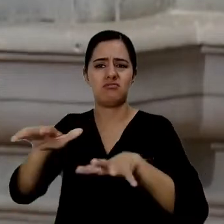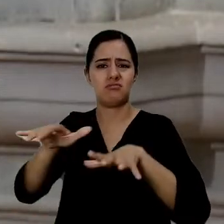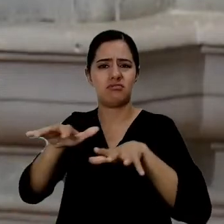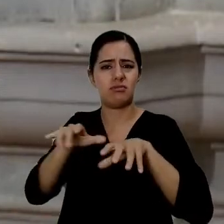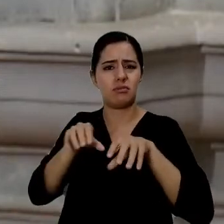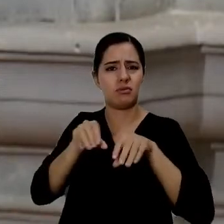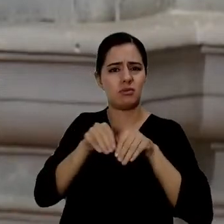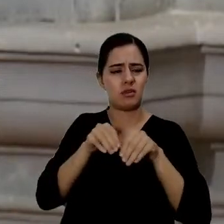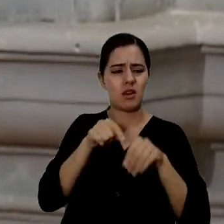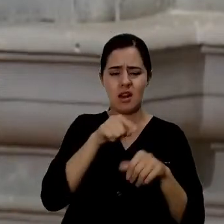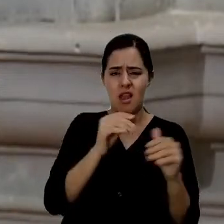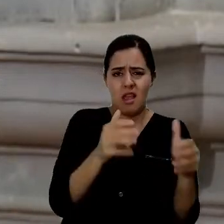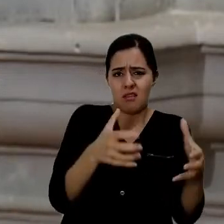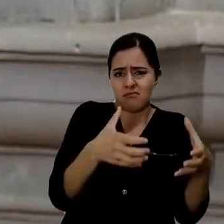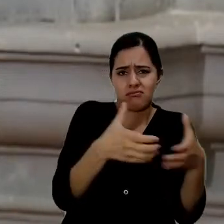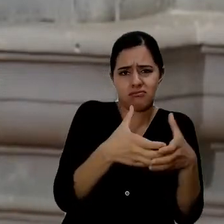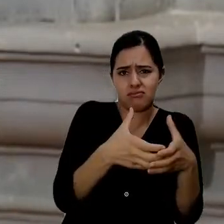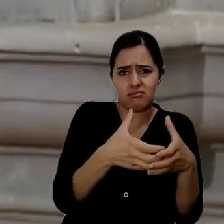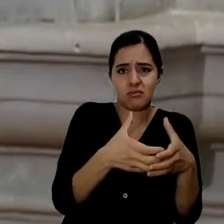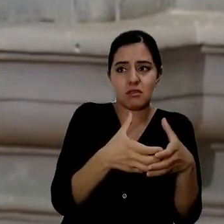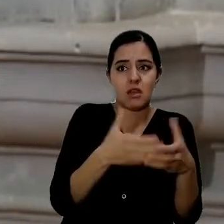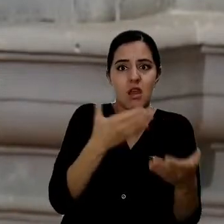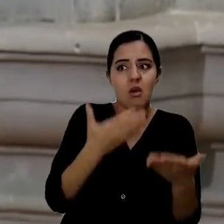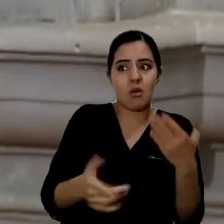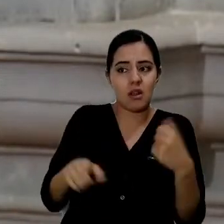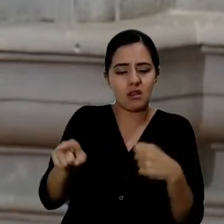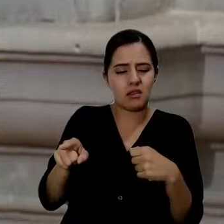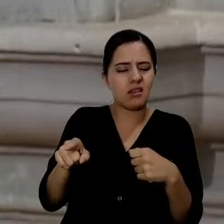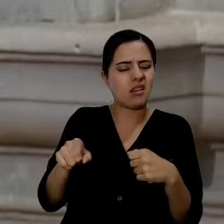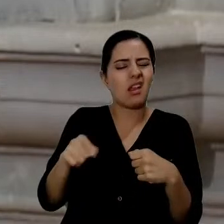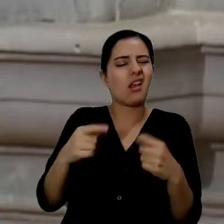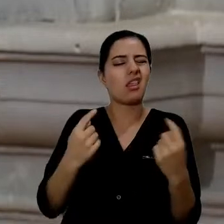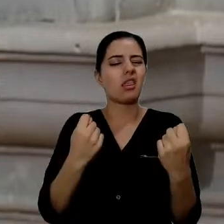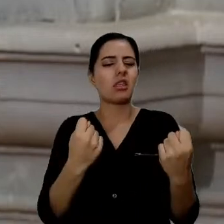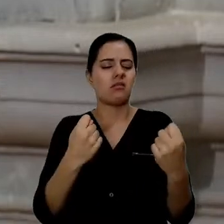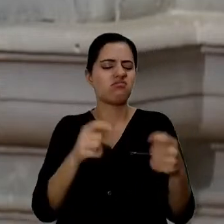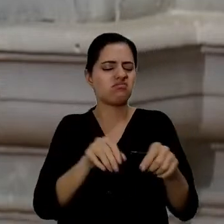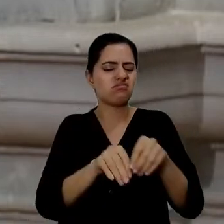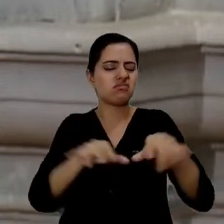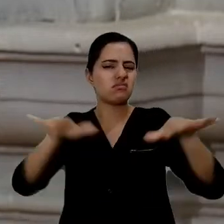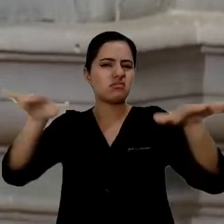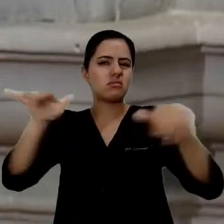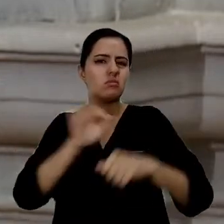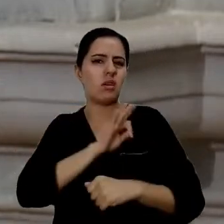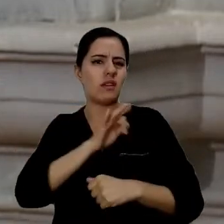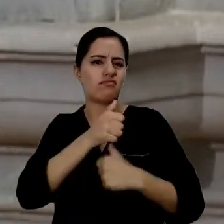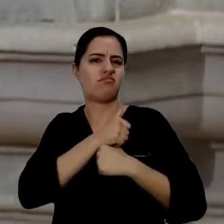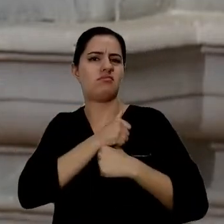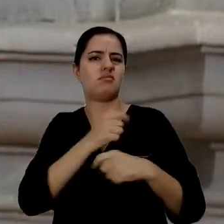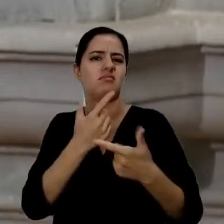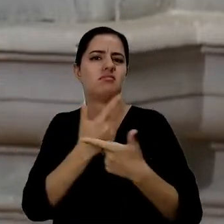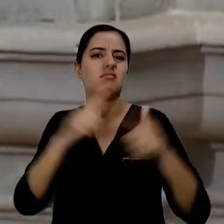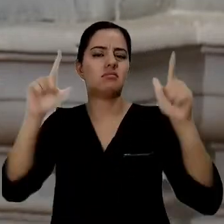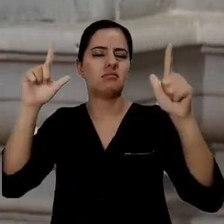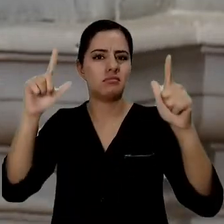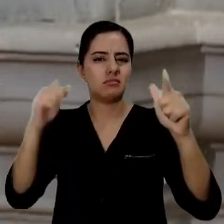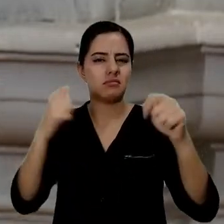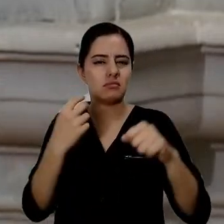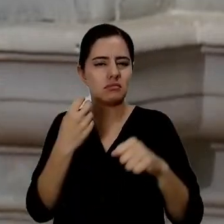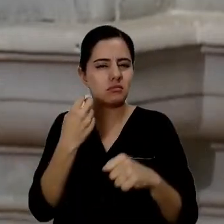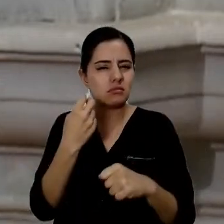están traicionando. Y están traicionando, sin duda, el espíritu de